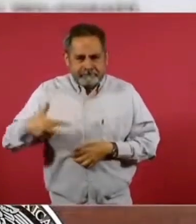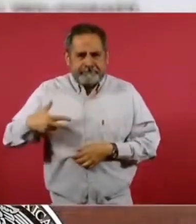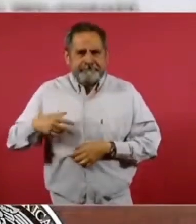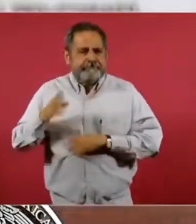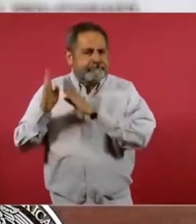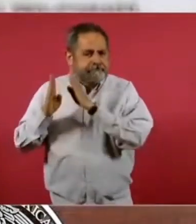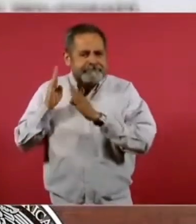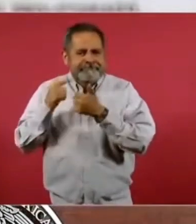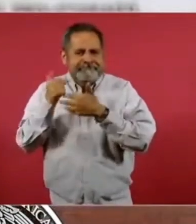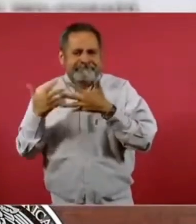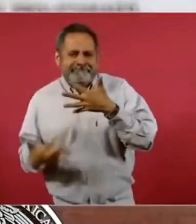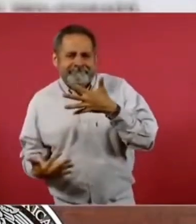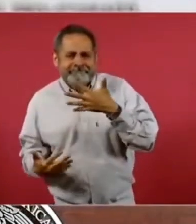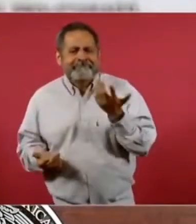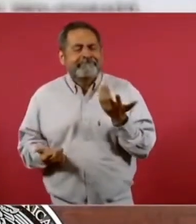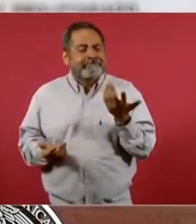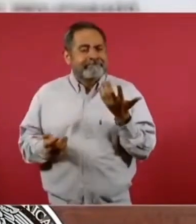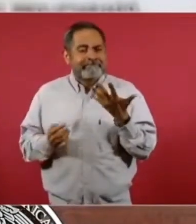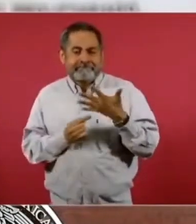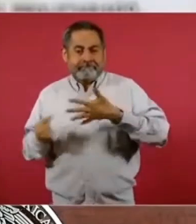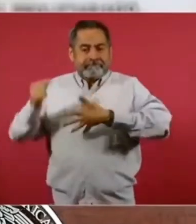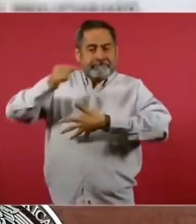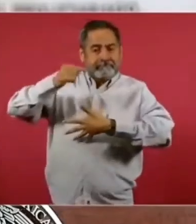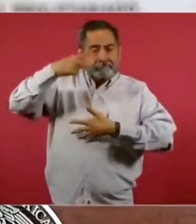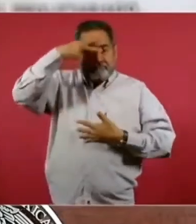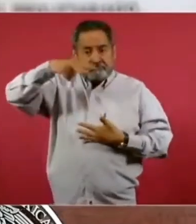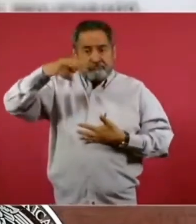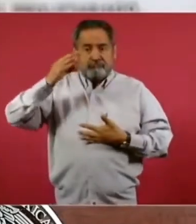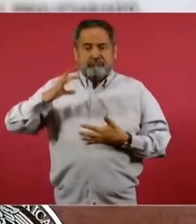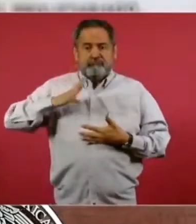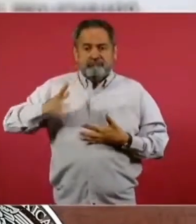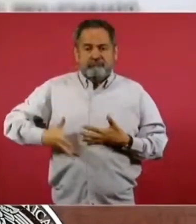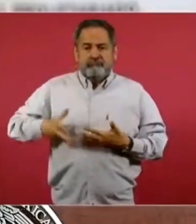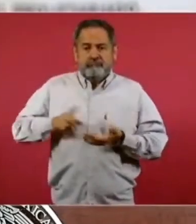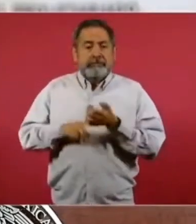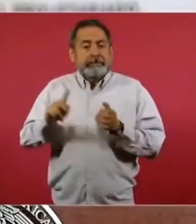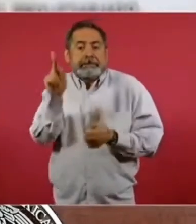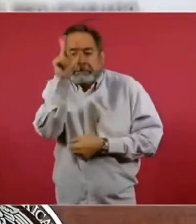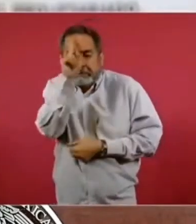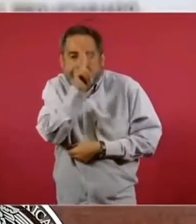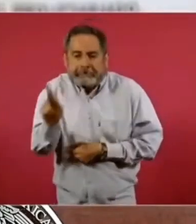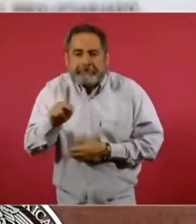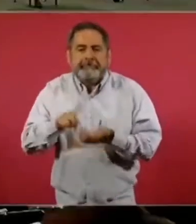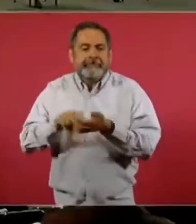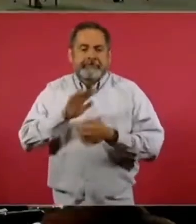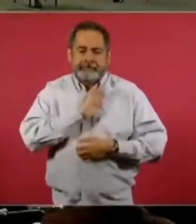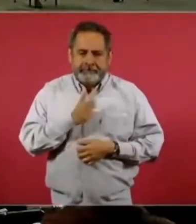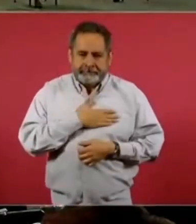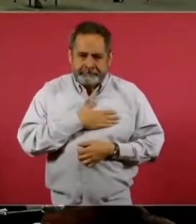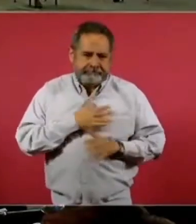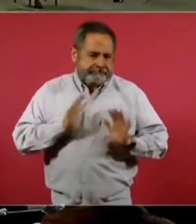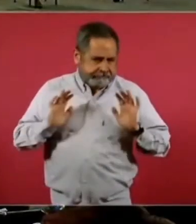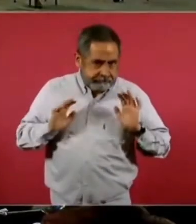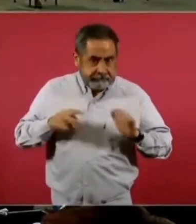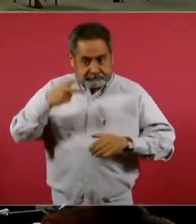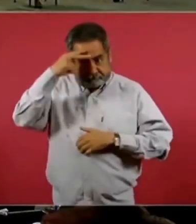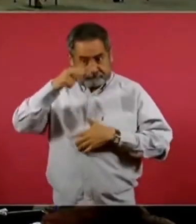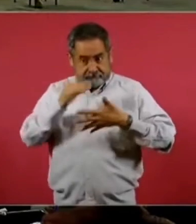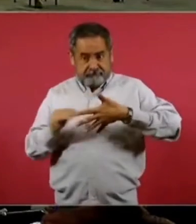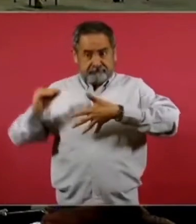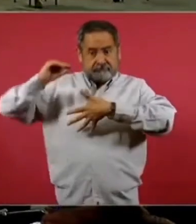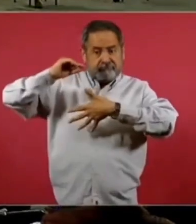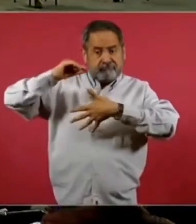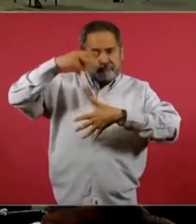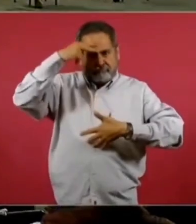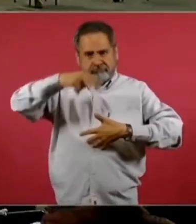y etcétera. El país con mayor tasa de desempleo es España, pero sí es un orgullo, la verdad, decir